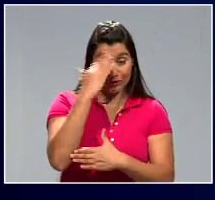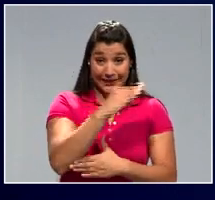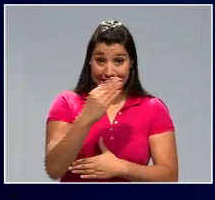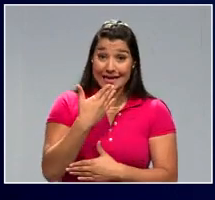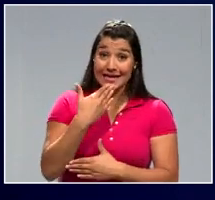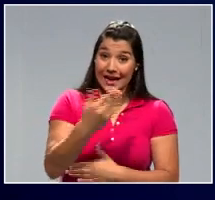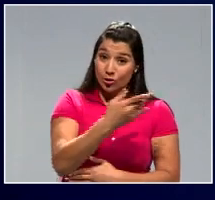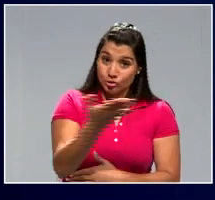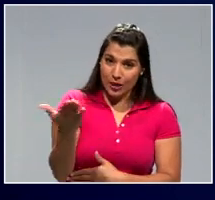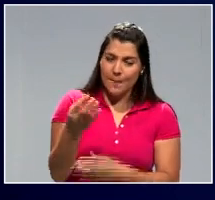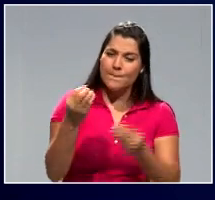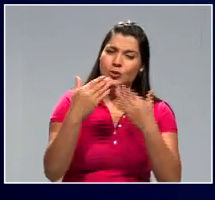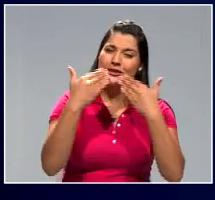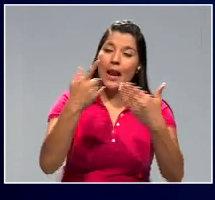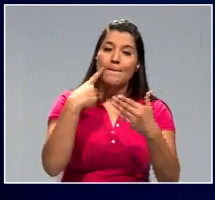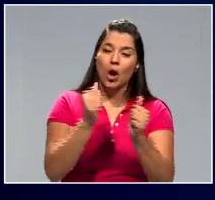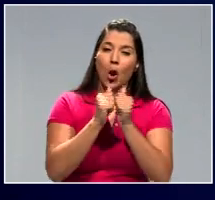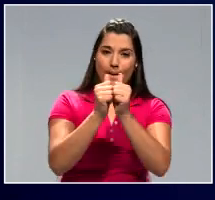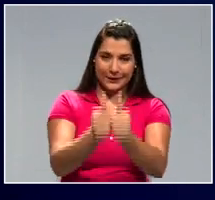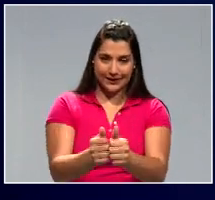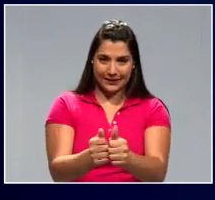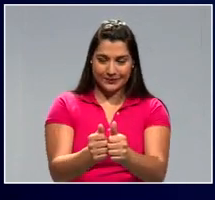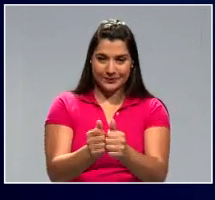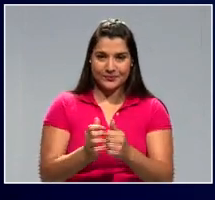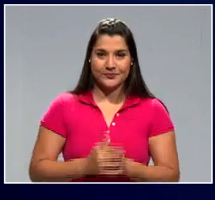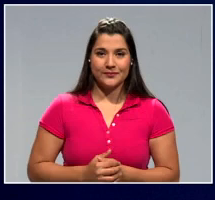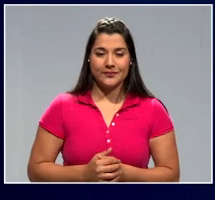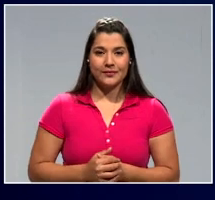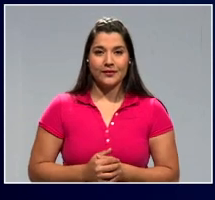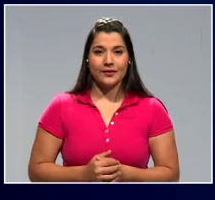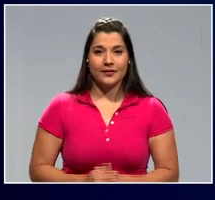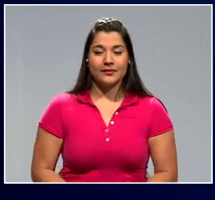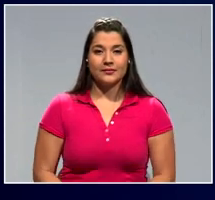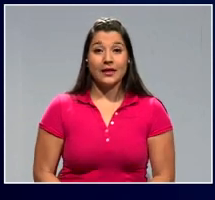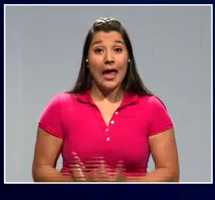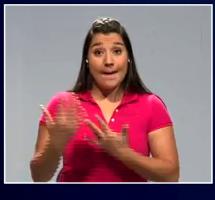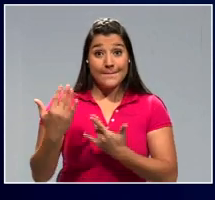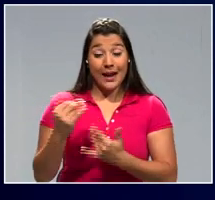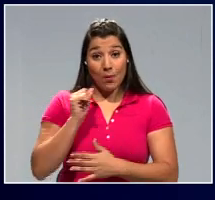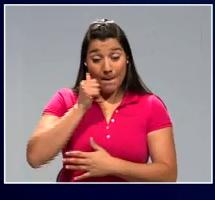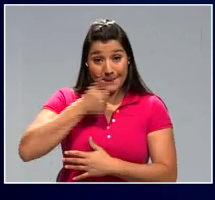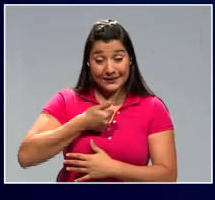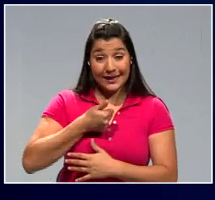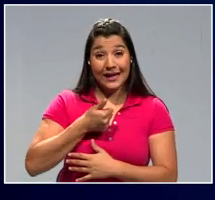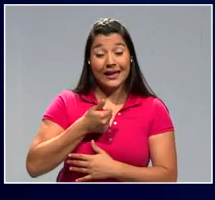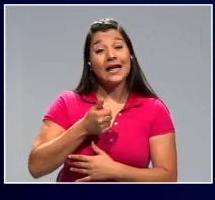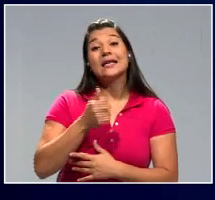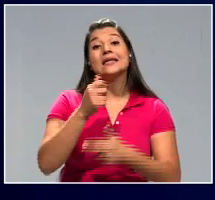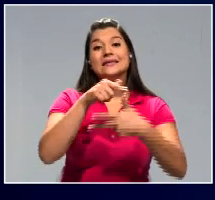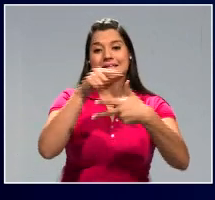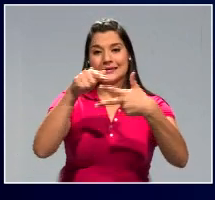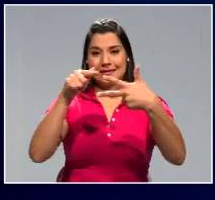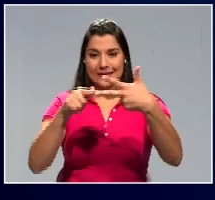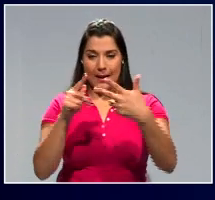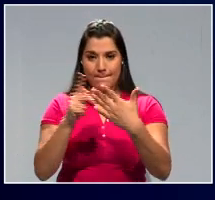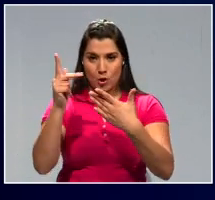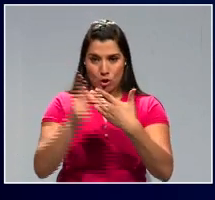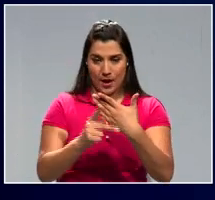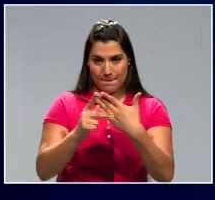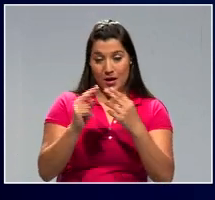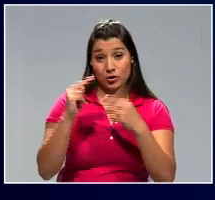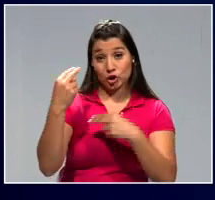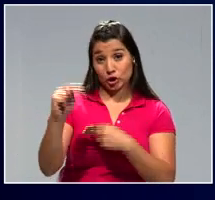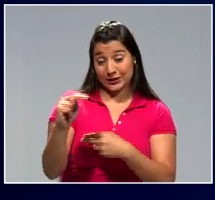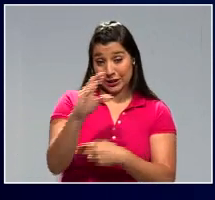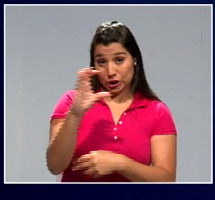usted, muchas gracias por acompañarnos. Lo esperamos mañana en las 3 ediciones informativas de